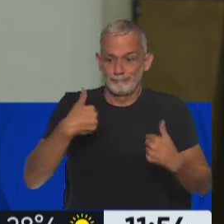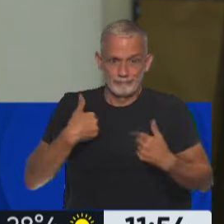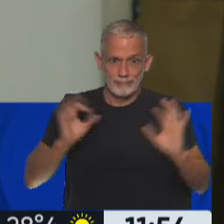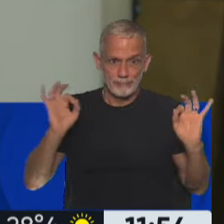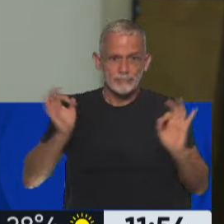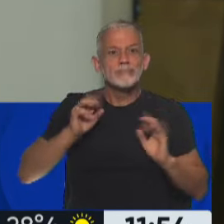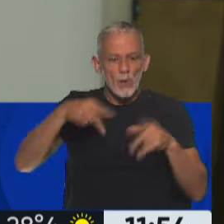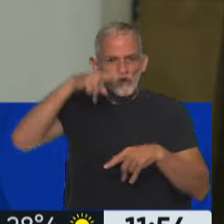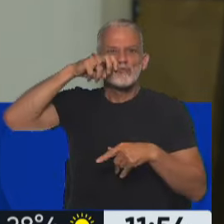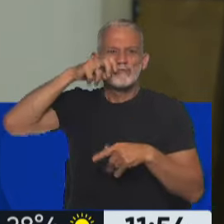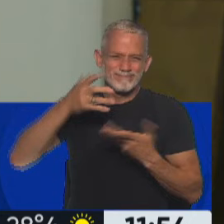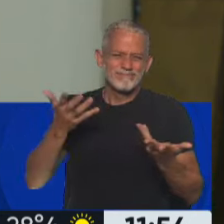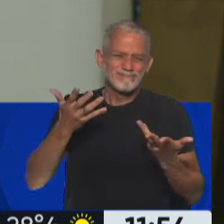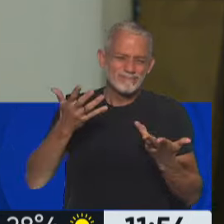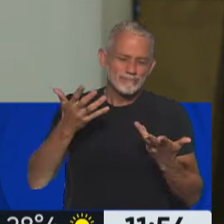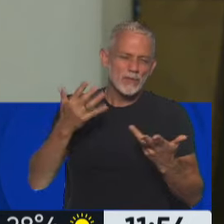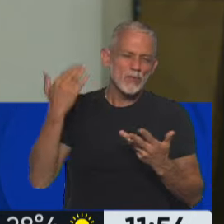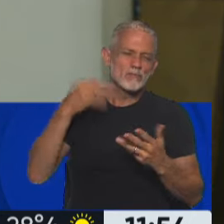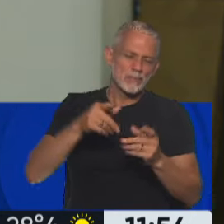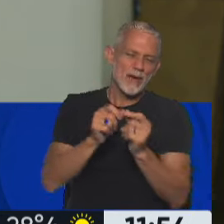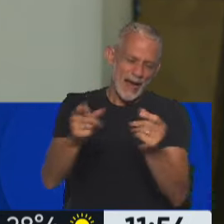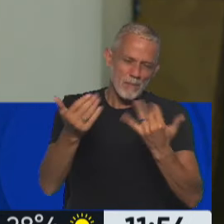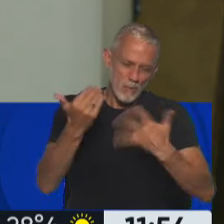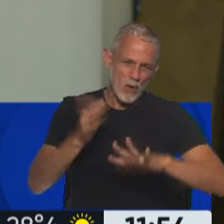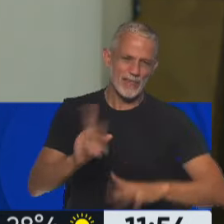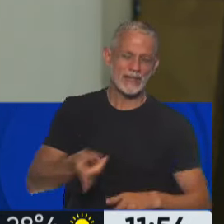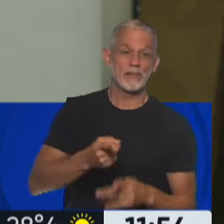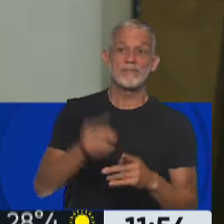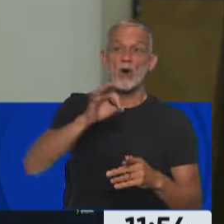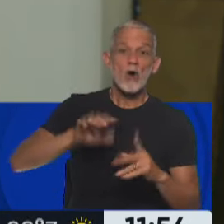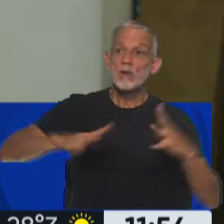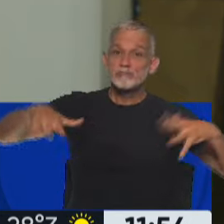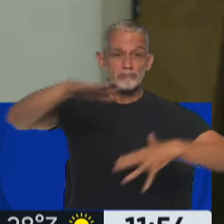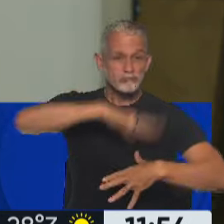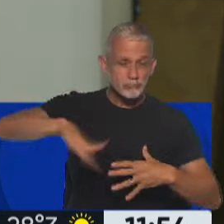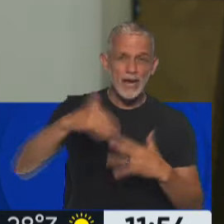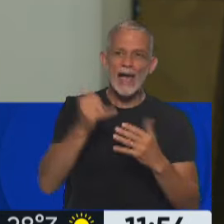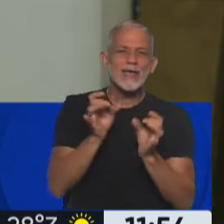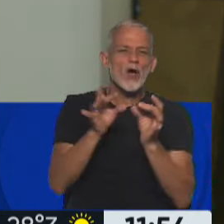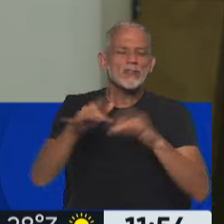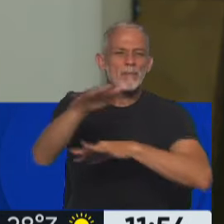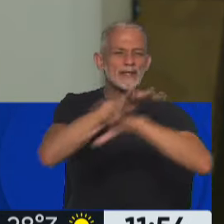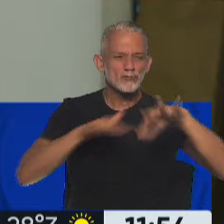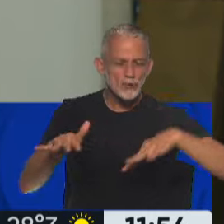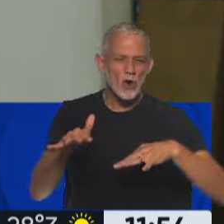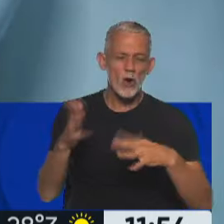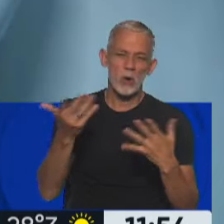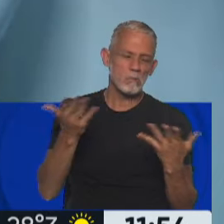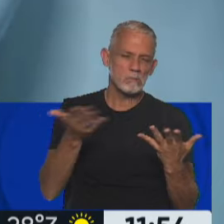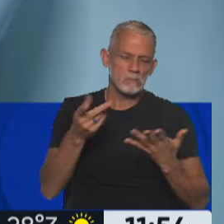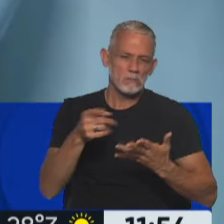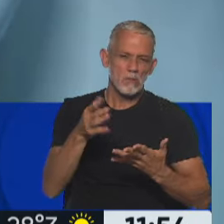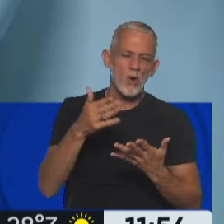fumando alguna alguna cantidad de estos tóxicos o ambientes que tengan contaminación ya sea fabril o